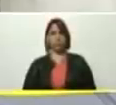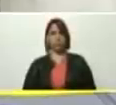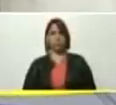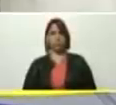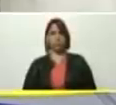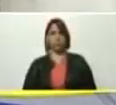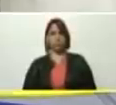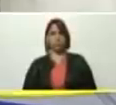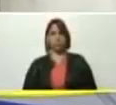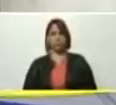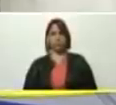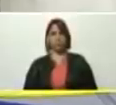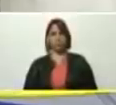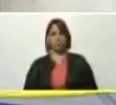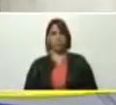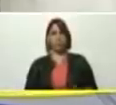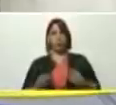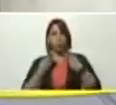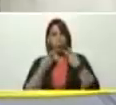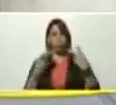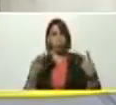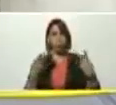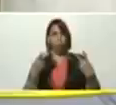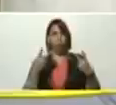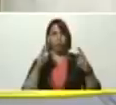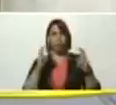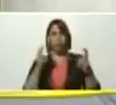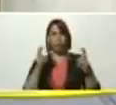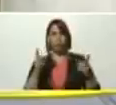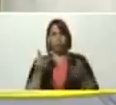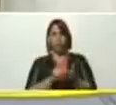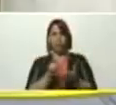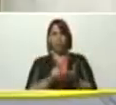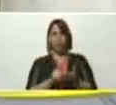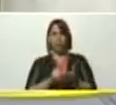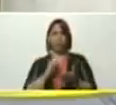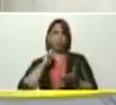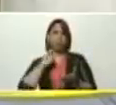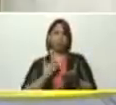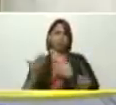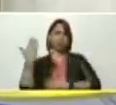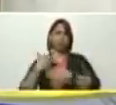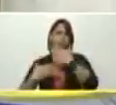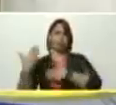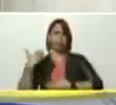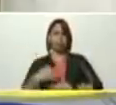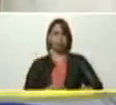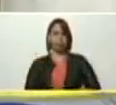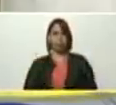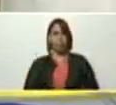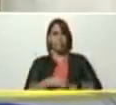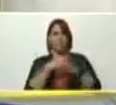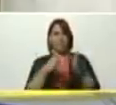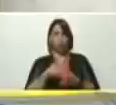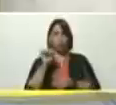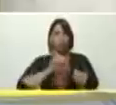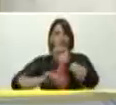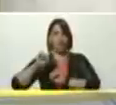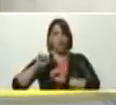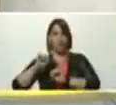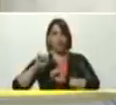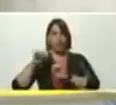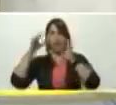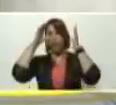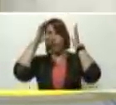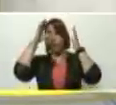el contenido de un libro del antiguo ministro de Defensa de Donald Trump. En Estados Unidos lo